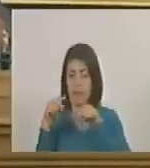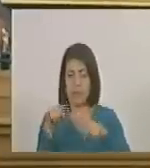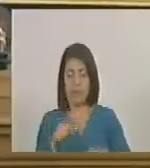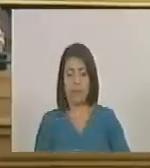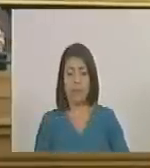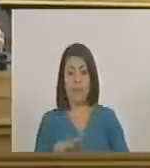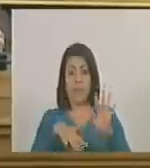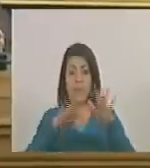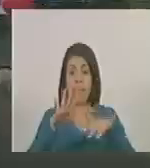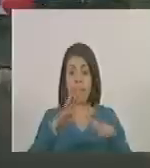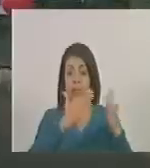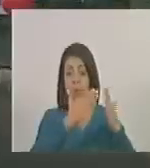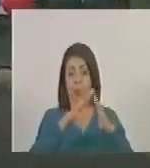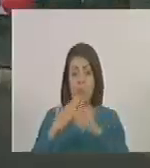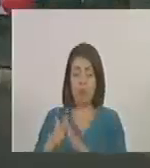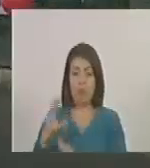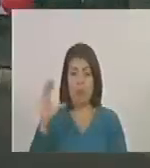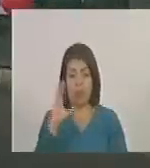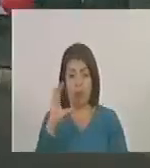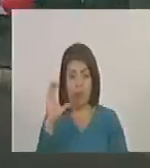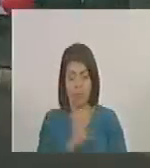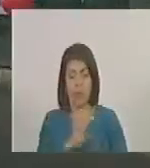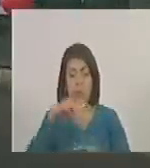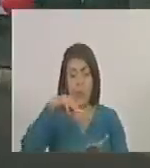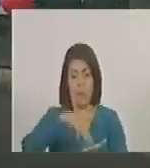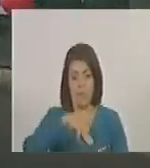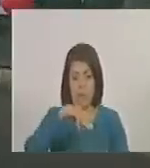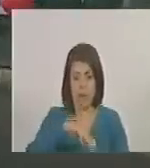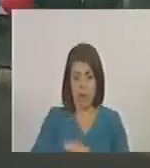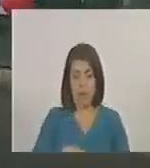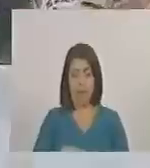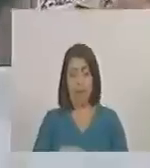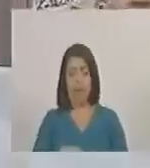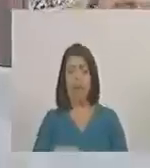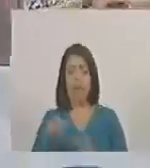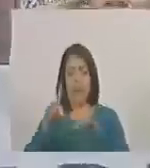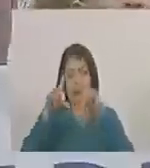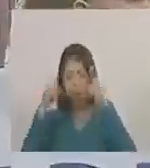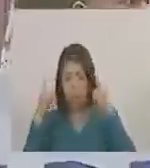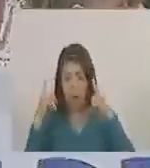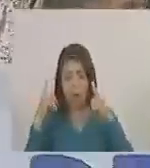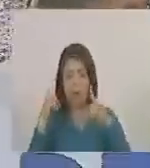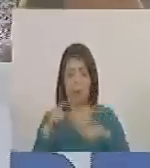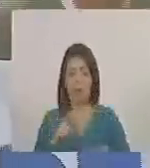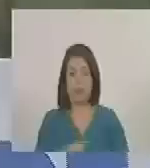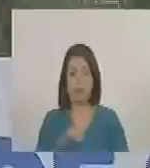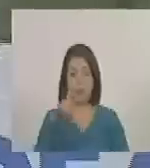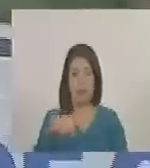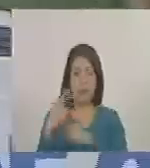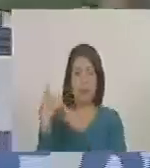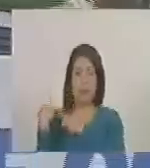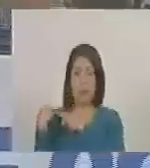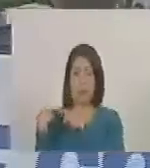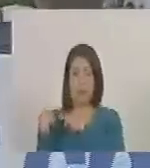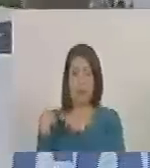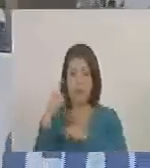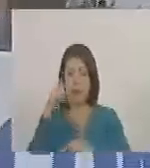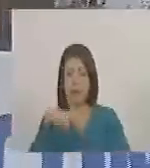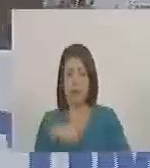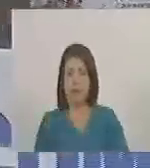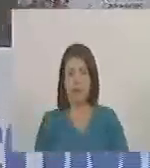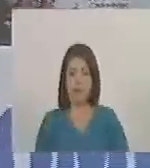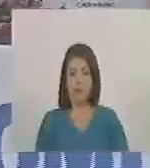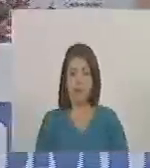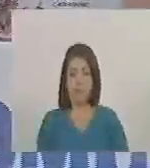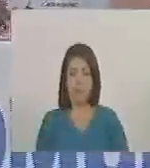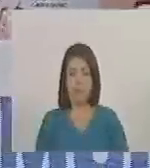de 15 comunas de Caracas, de Miranda, del estado de La Guaira y representantes también